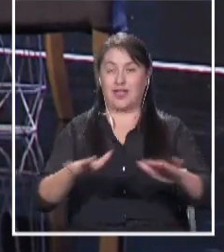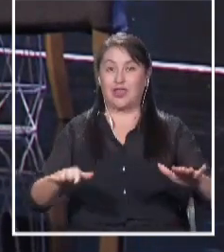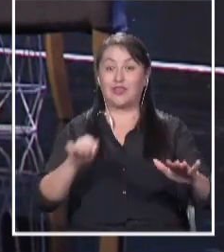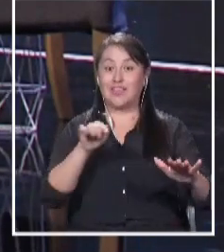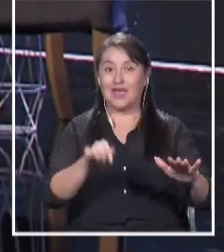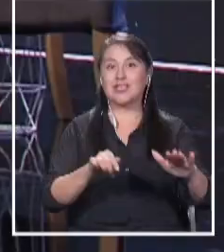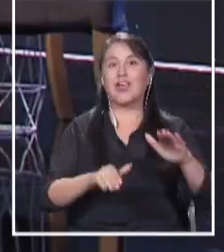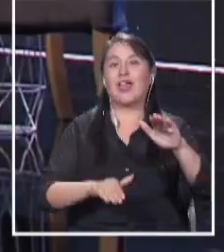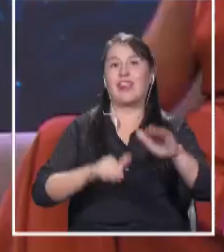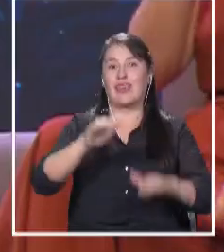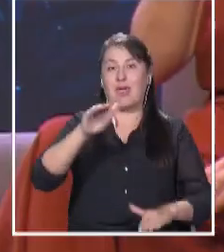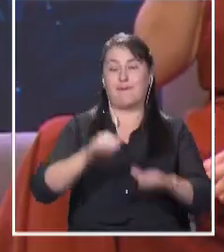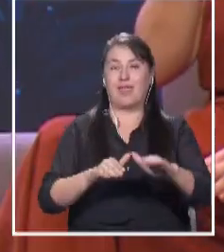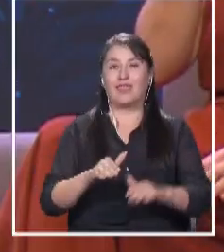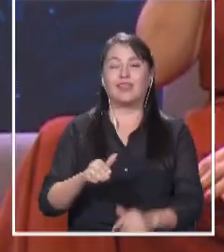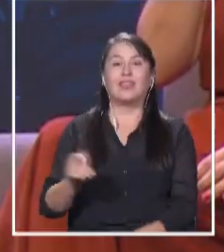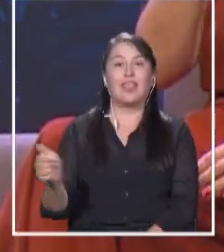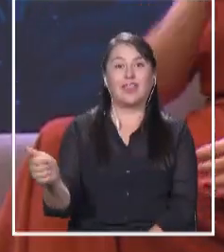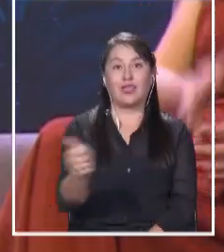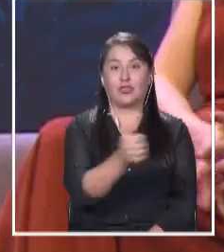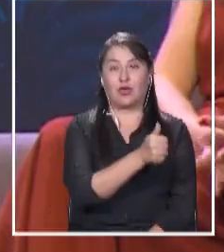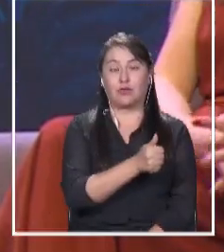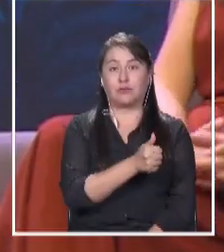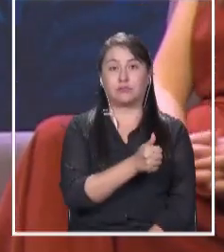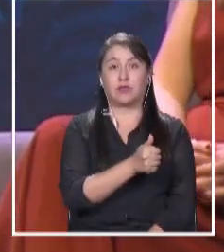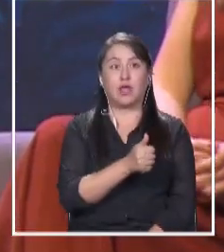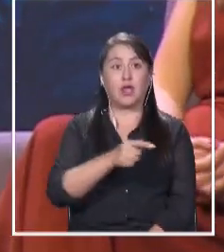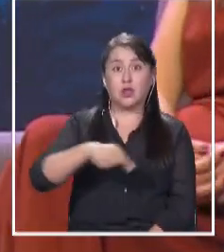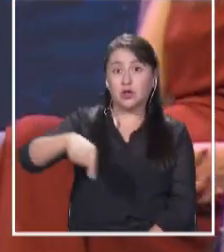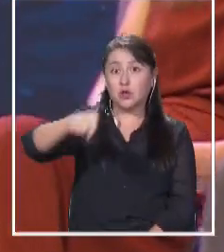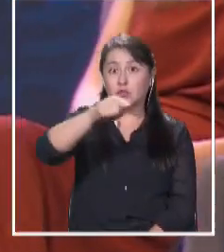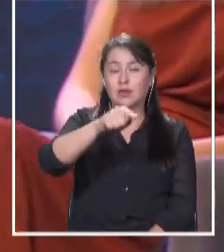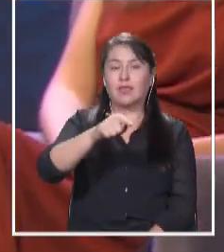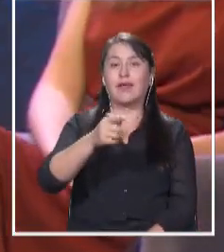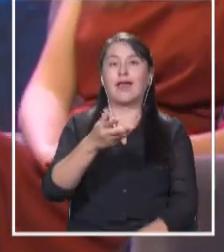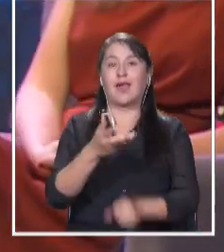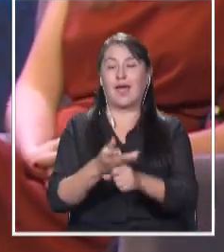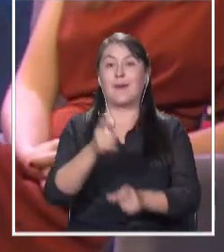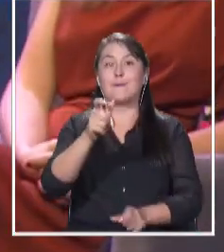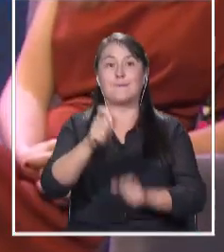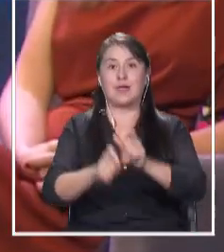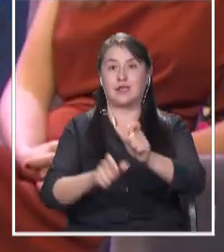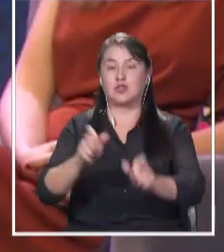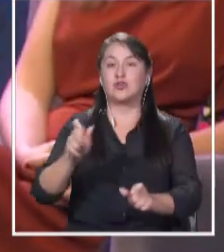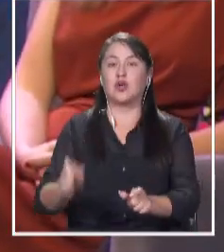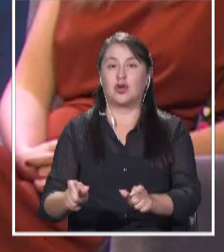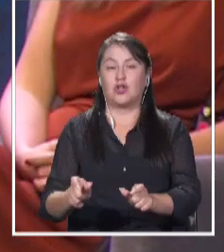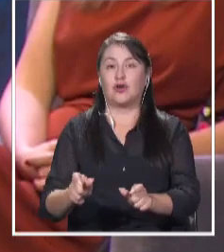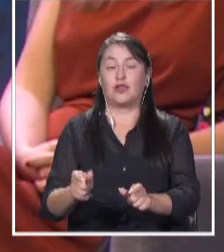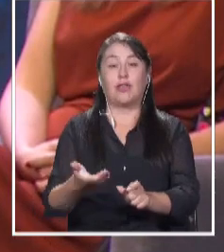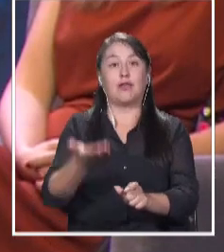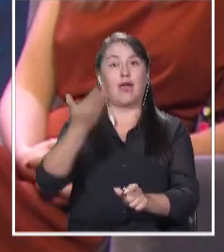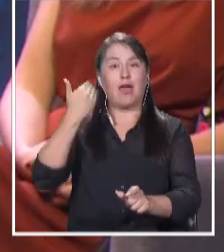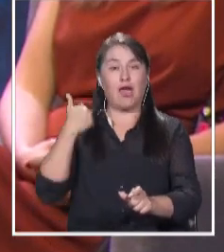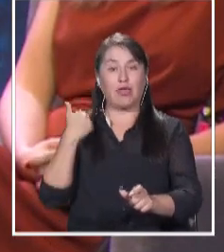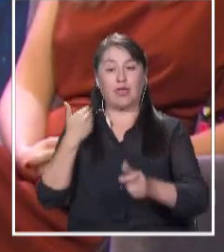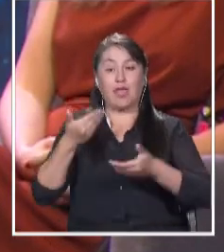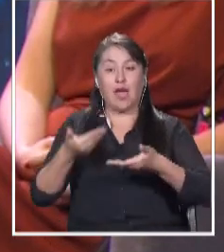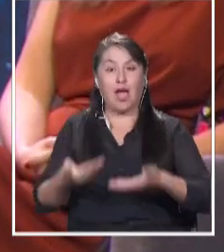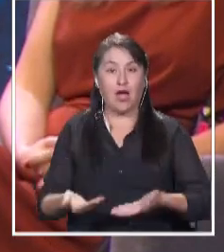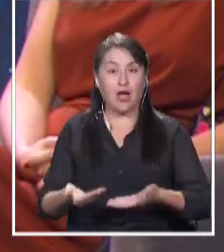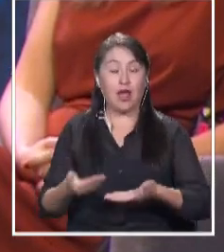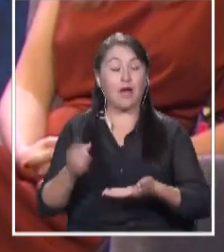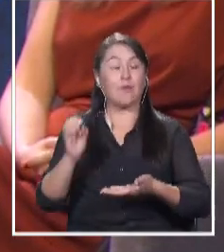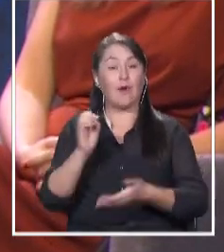todos. Aquí entre ustedes hay un montón de gente que han sido y probablemente que